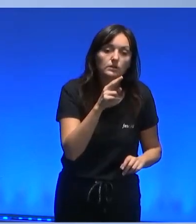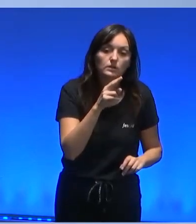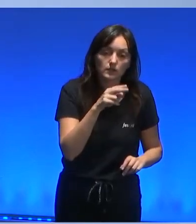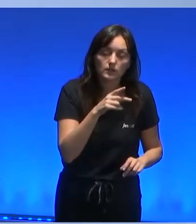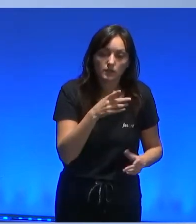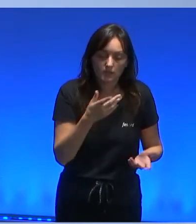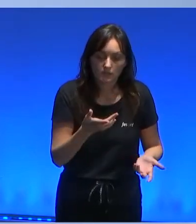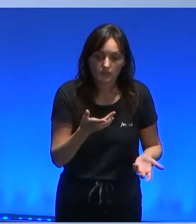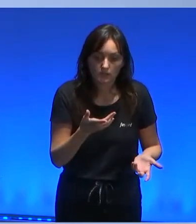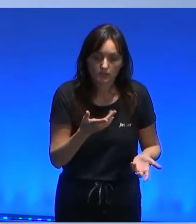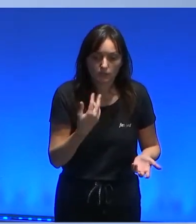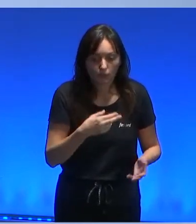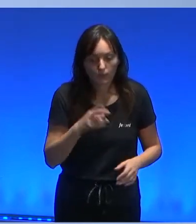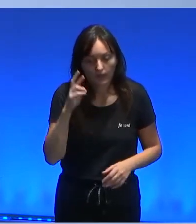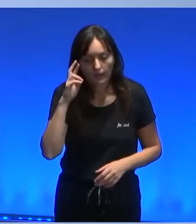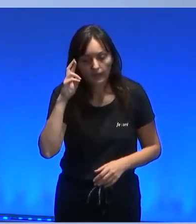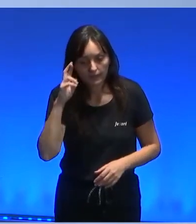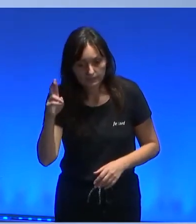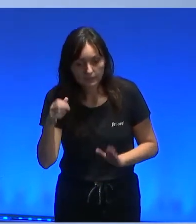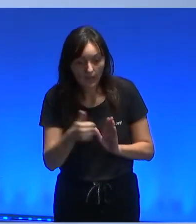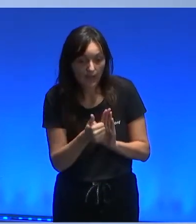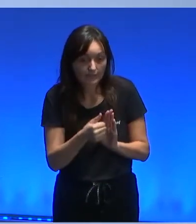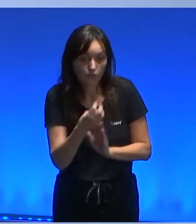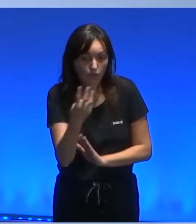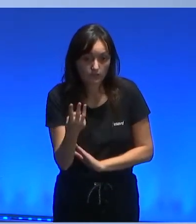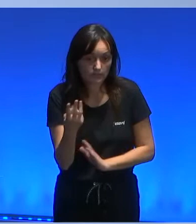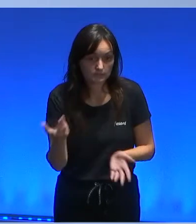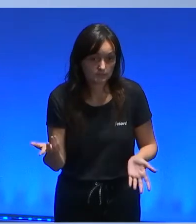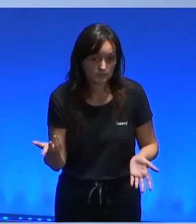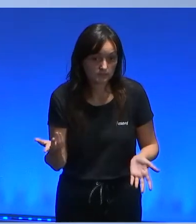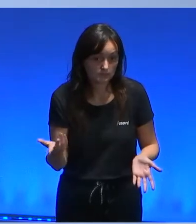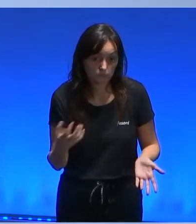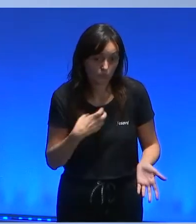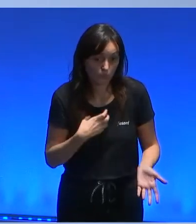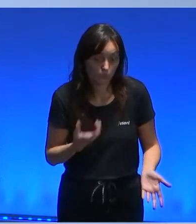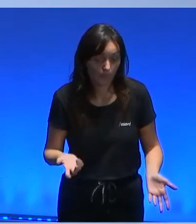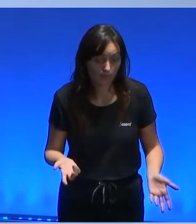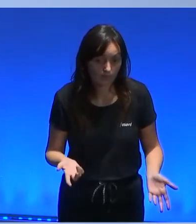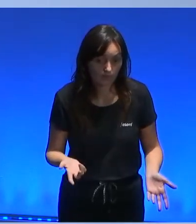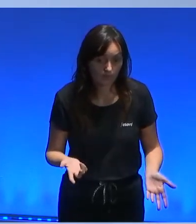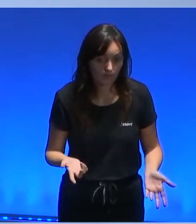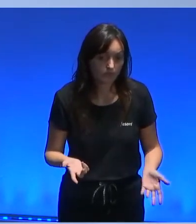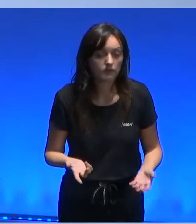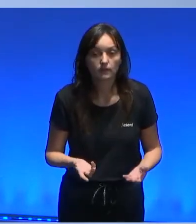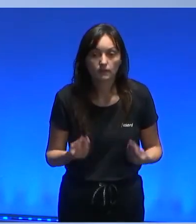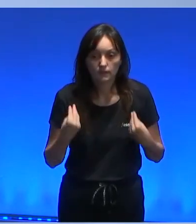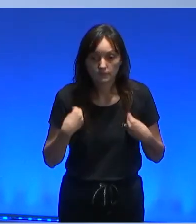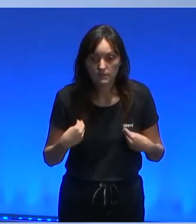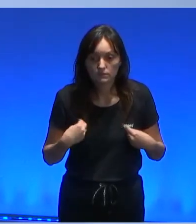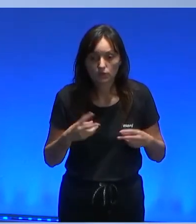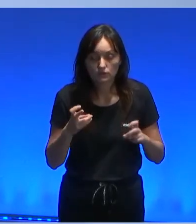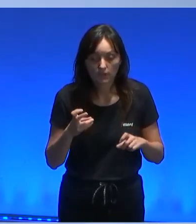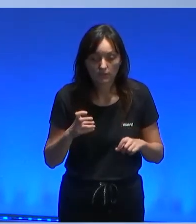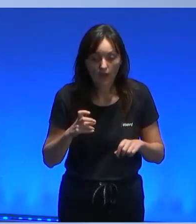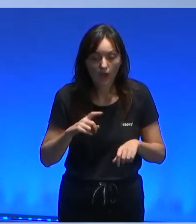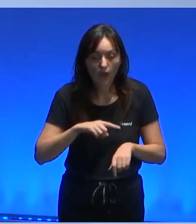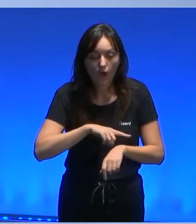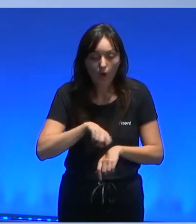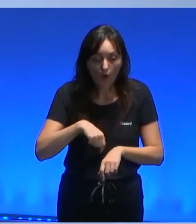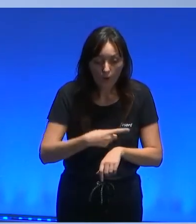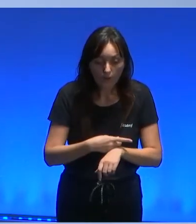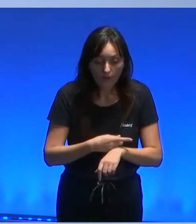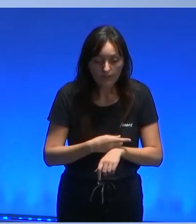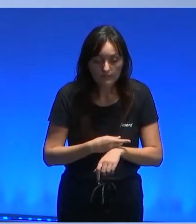para respetar el artículo 3, porque si no, no podemos. Lo mismo pasa con las horas que los niños pasan en